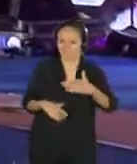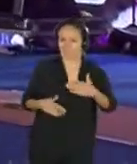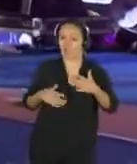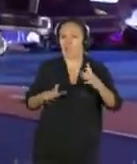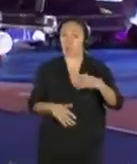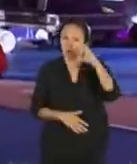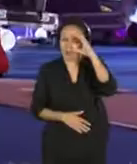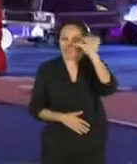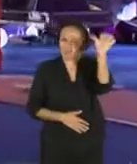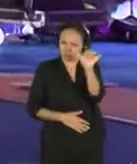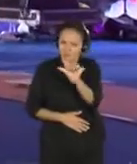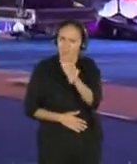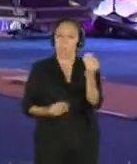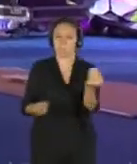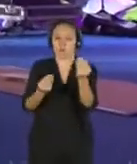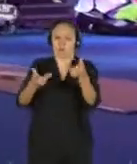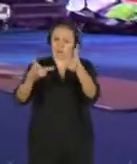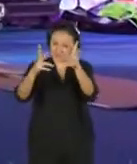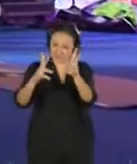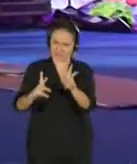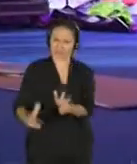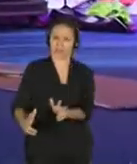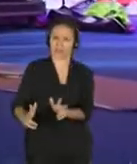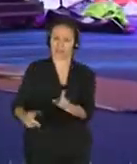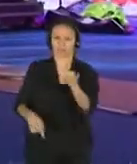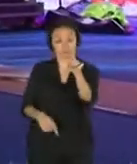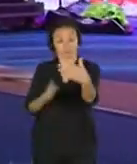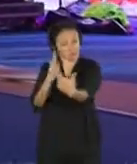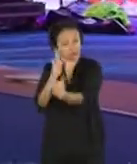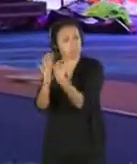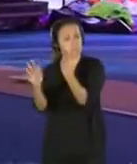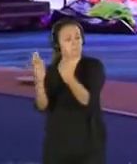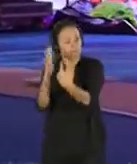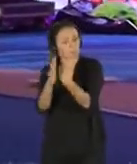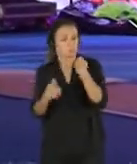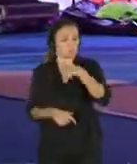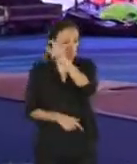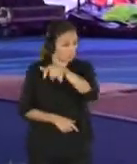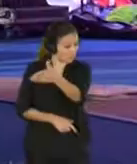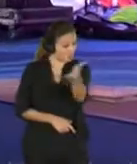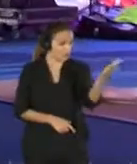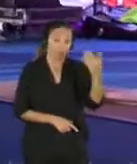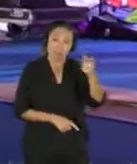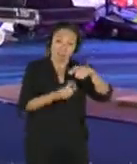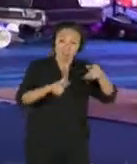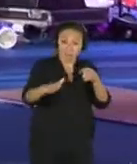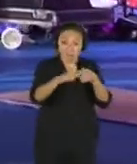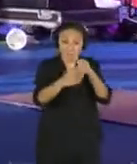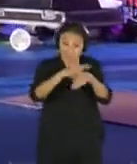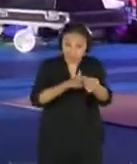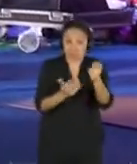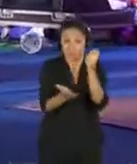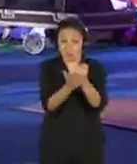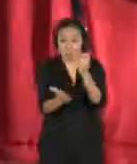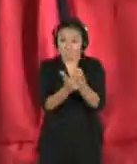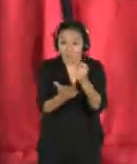mejor porque será sentarse. Va a tener que dar explicaciones a esa gente que quien paga y por quien recauda